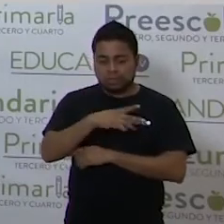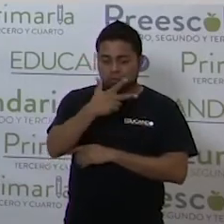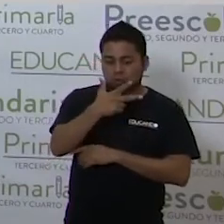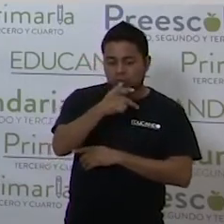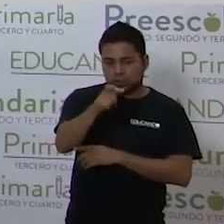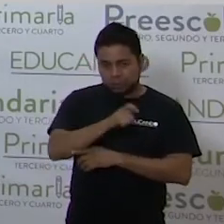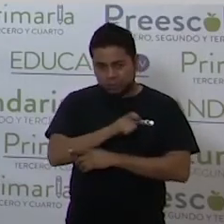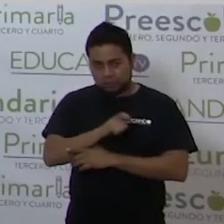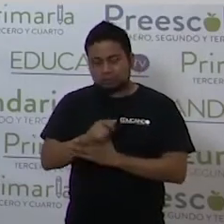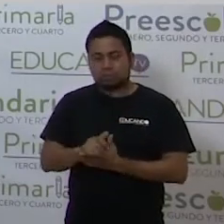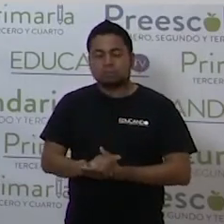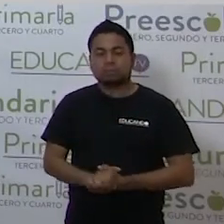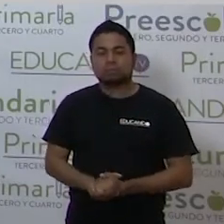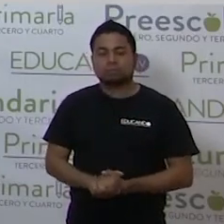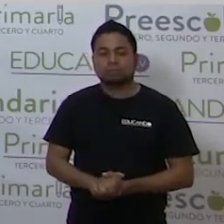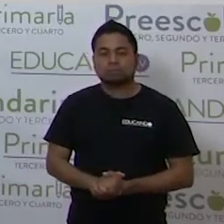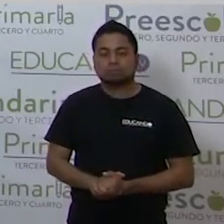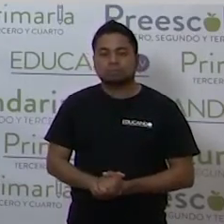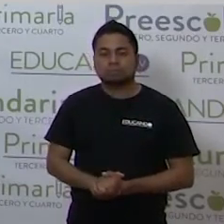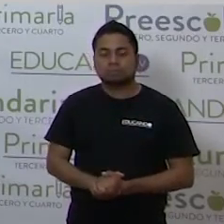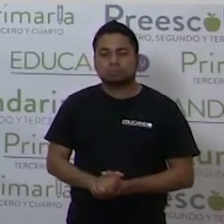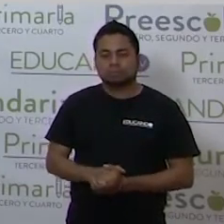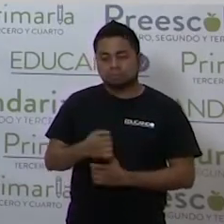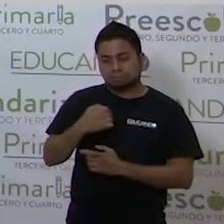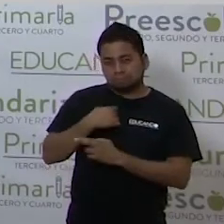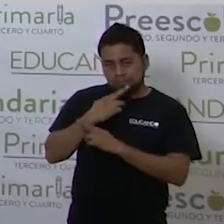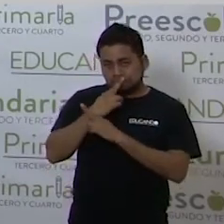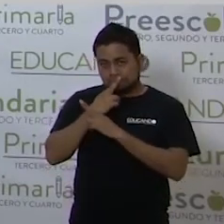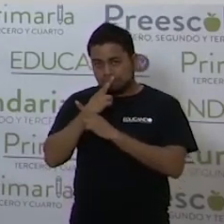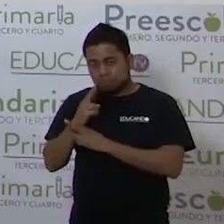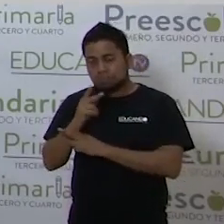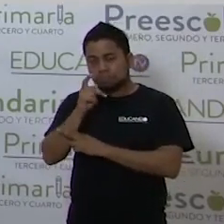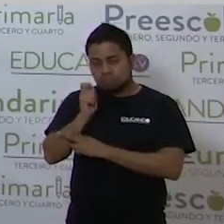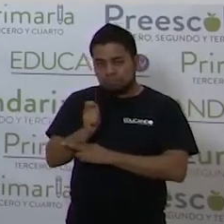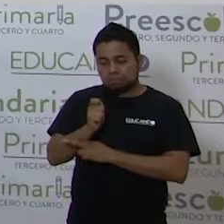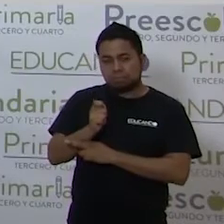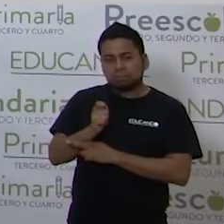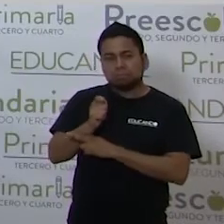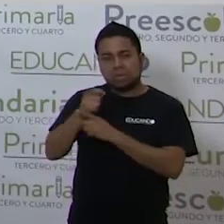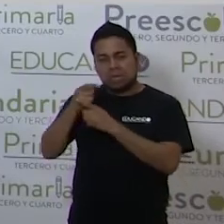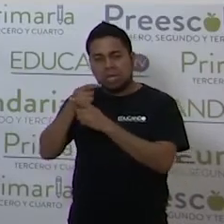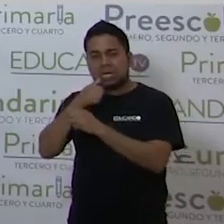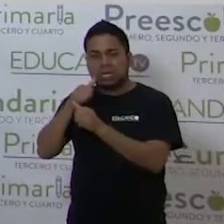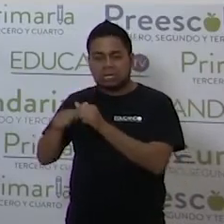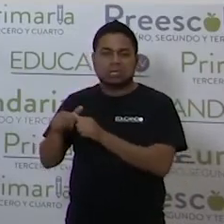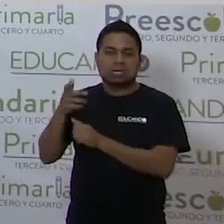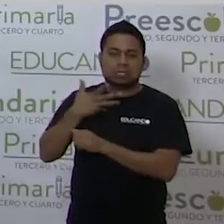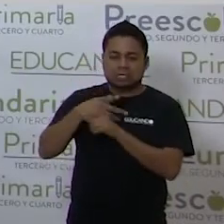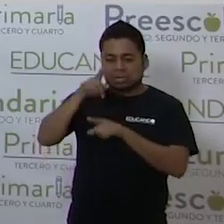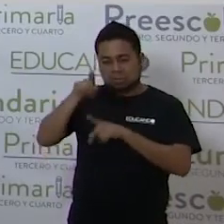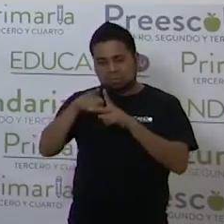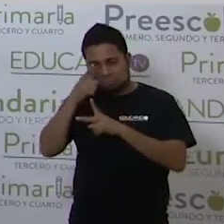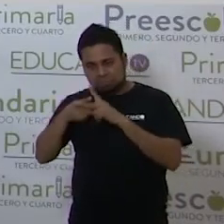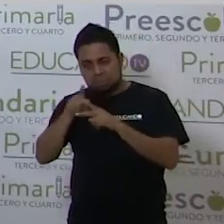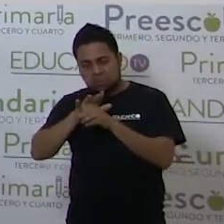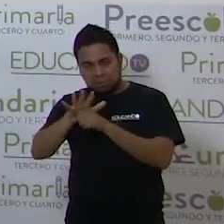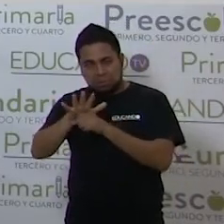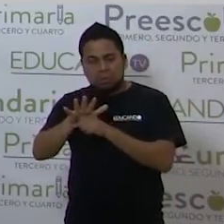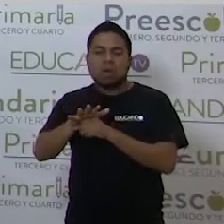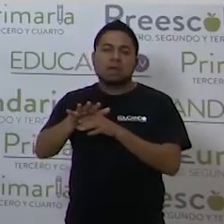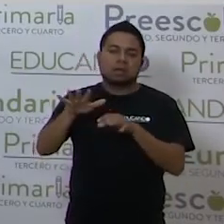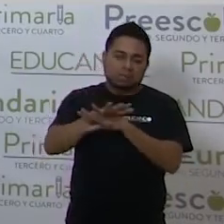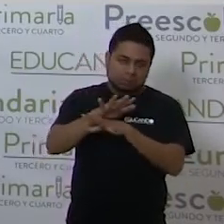x así y nuestro resultado pues que es una variable no dependiendo del problema va a ir cambiando entonces